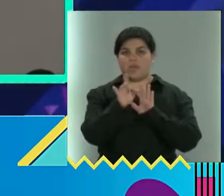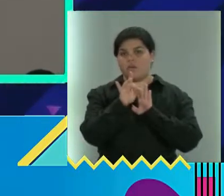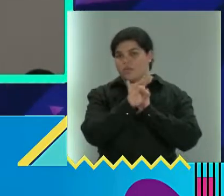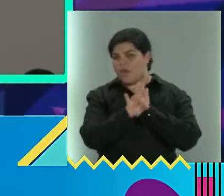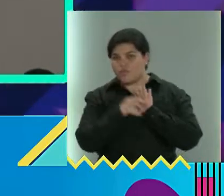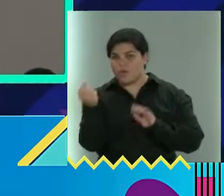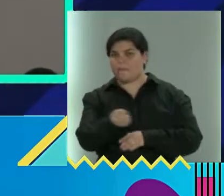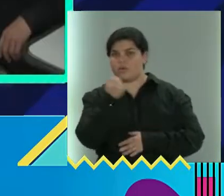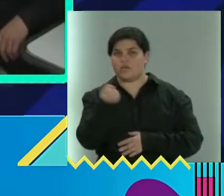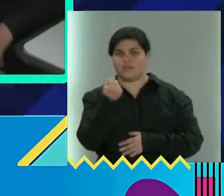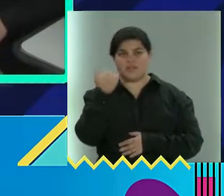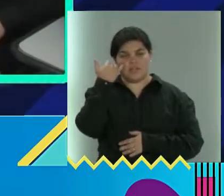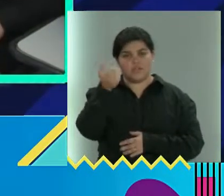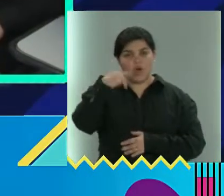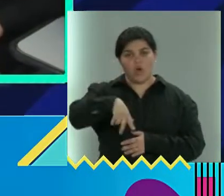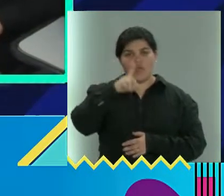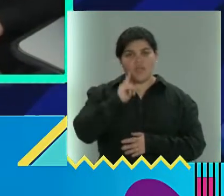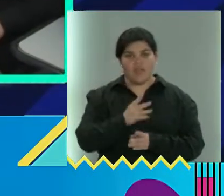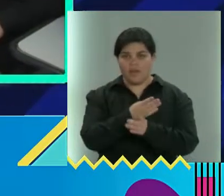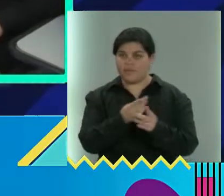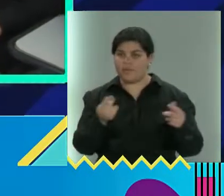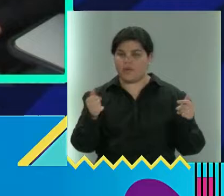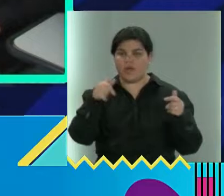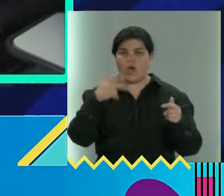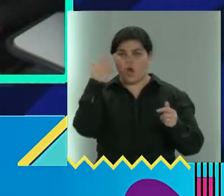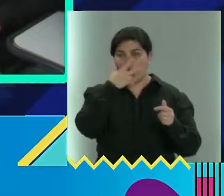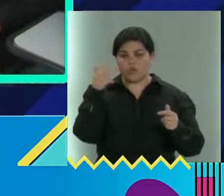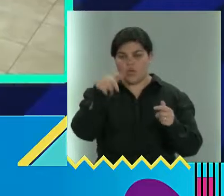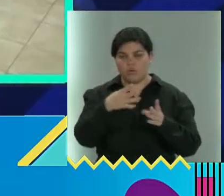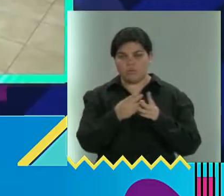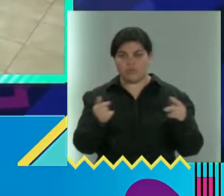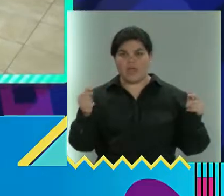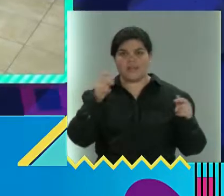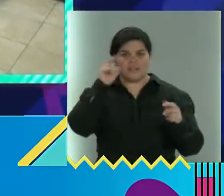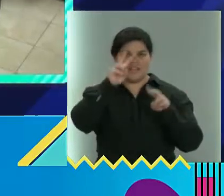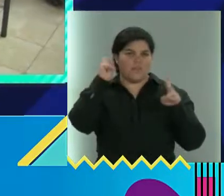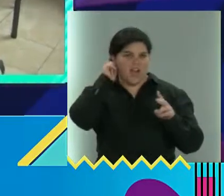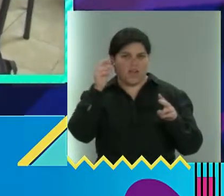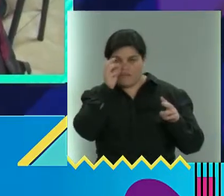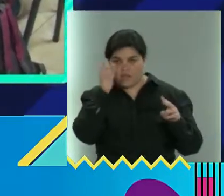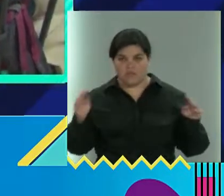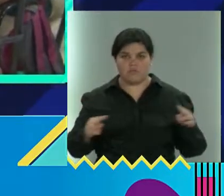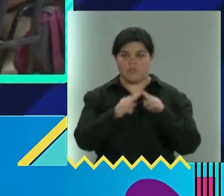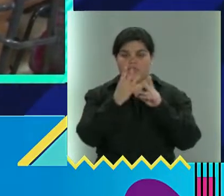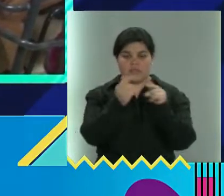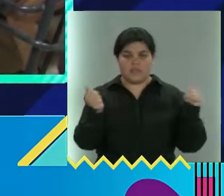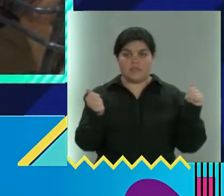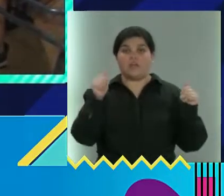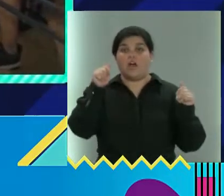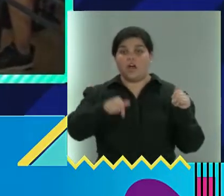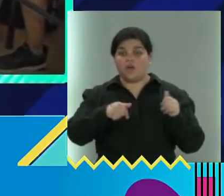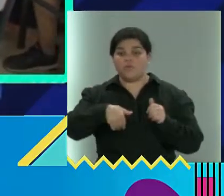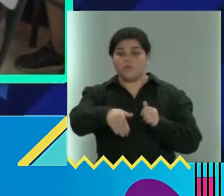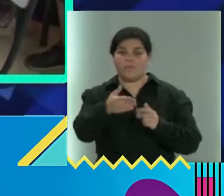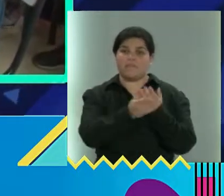es que ya han terminado las actividades por ahora acá en el Hotel Intercontinental en cuanto al G20, y todos los ministros y los secretarios tienen al